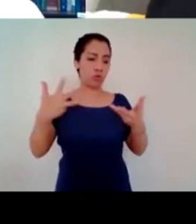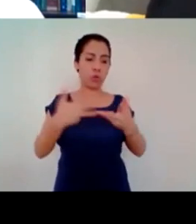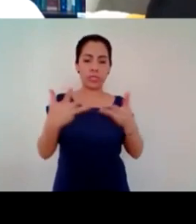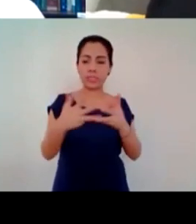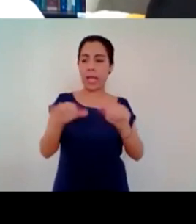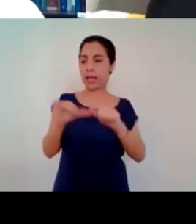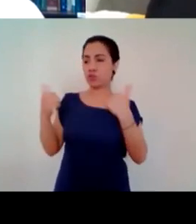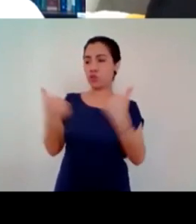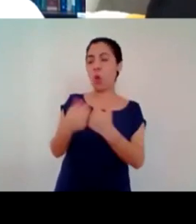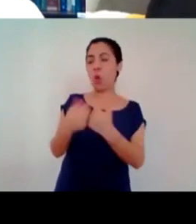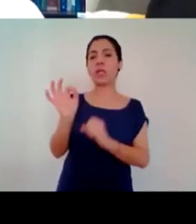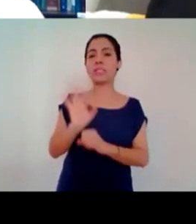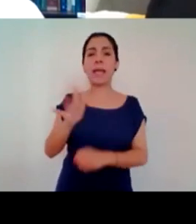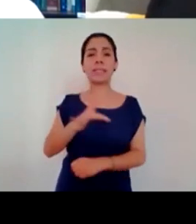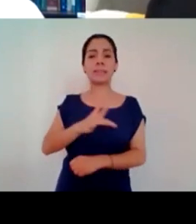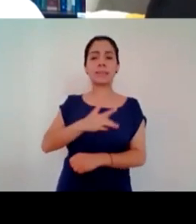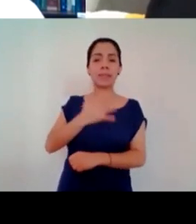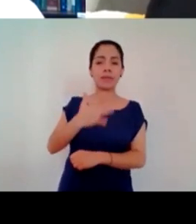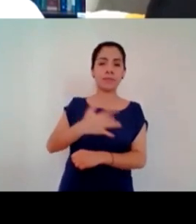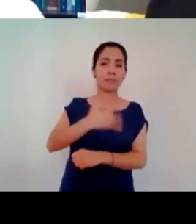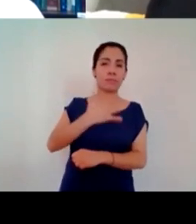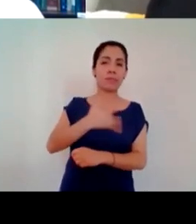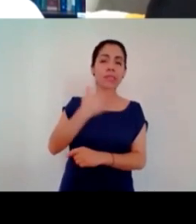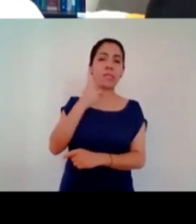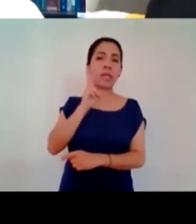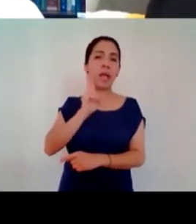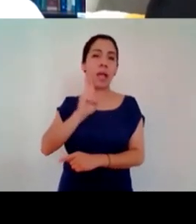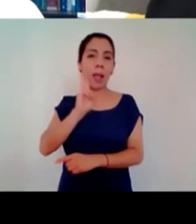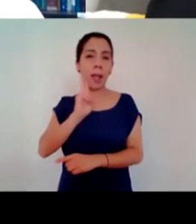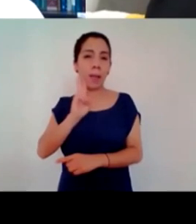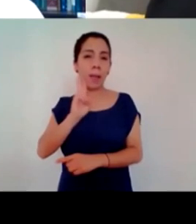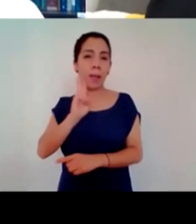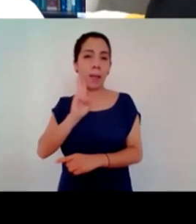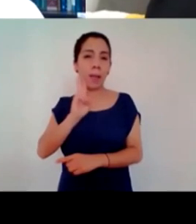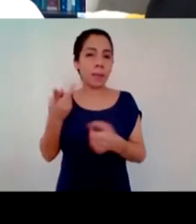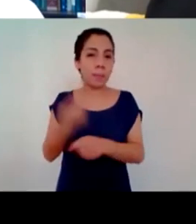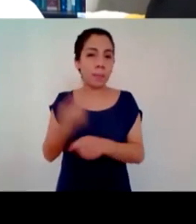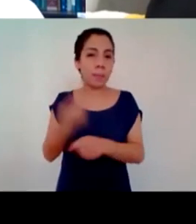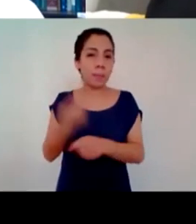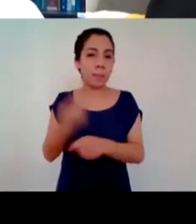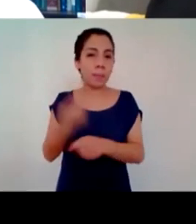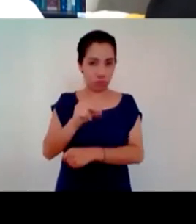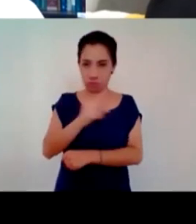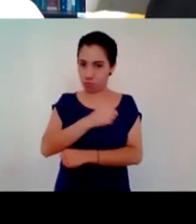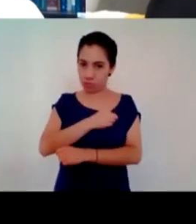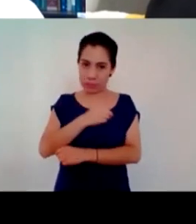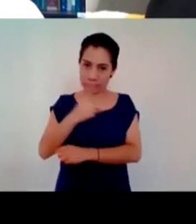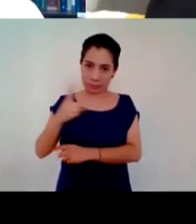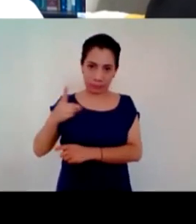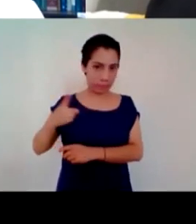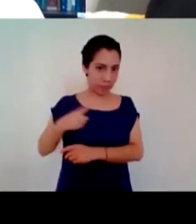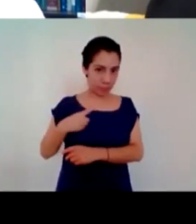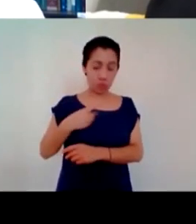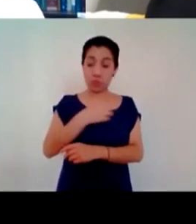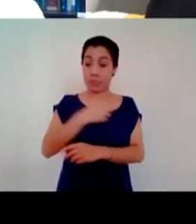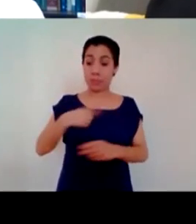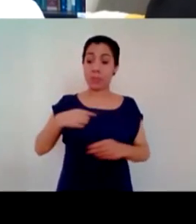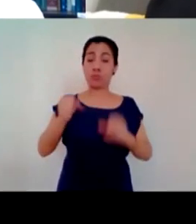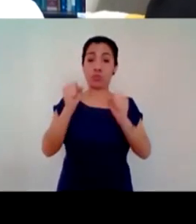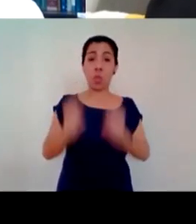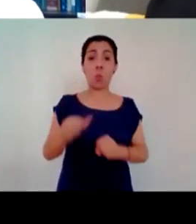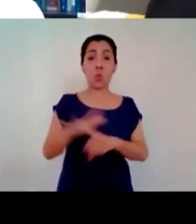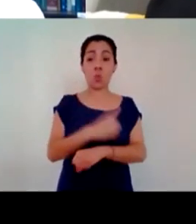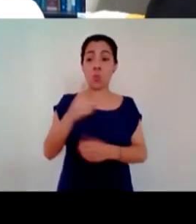demostradas. Yo les quiero decir que si bien es cierto que la mayoría, la gran mayoría de los criminales han